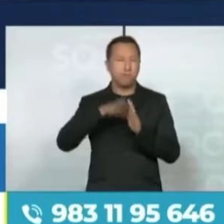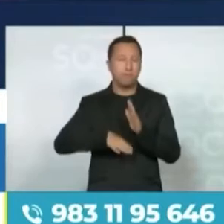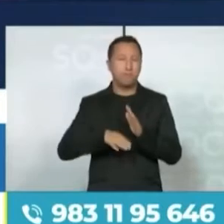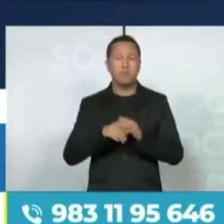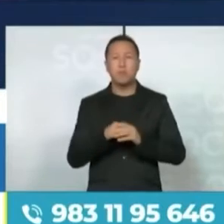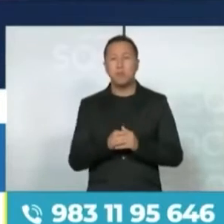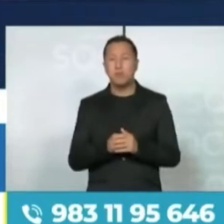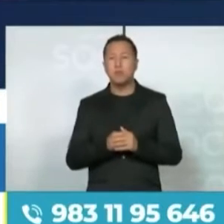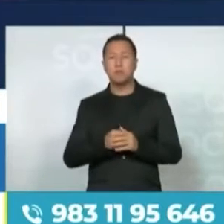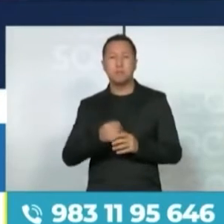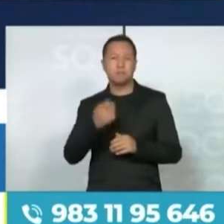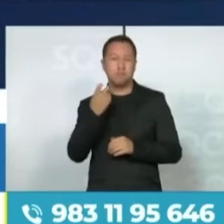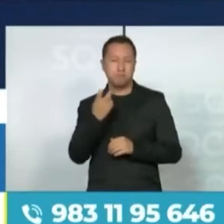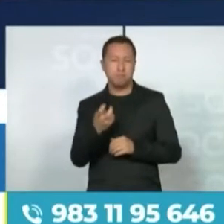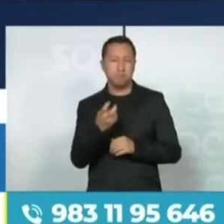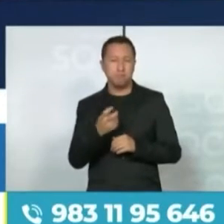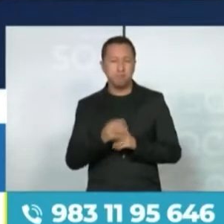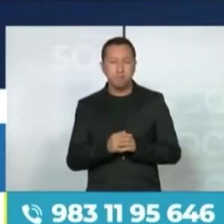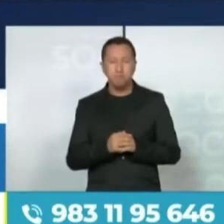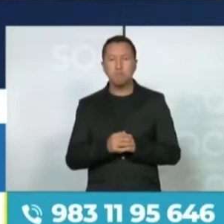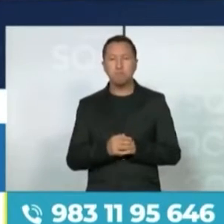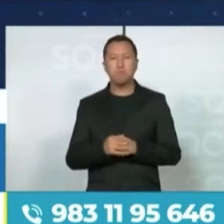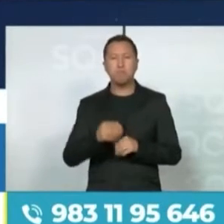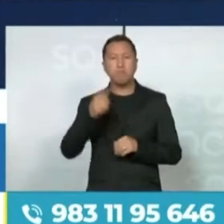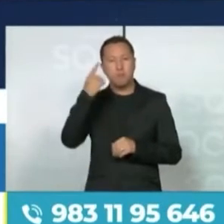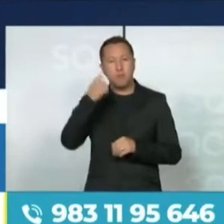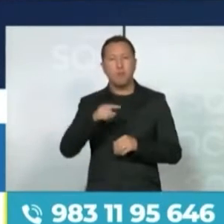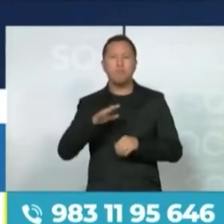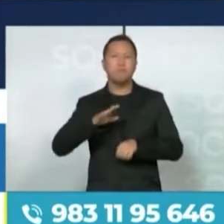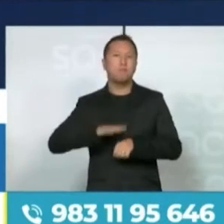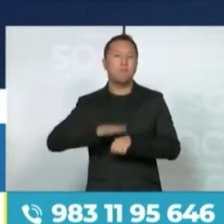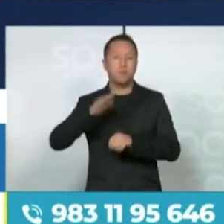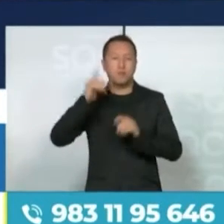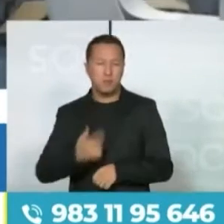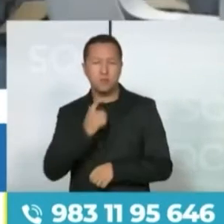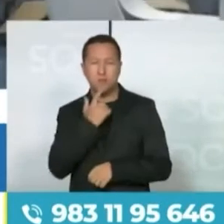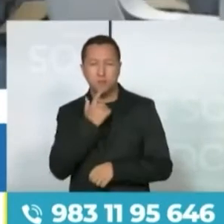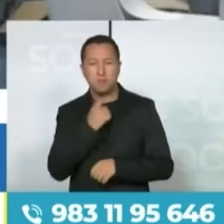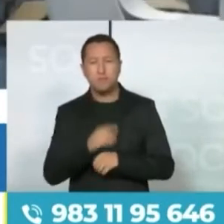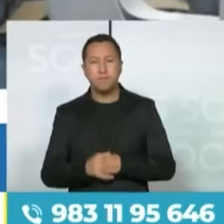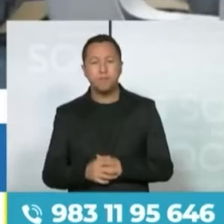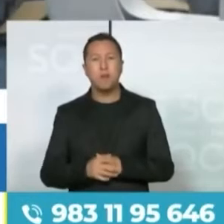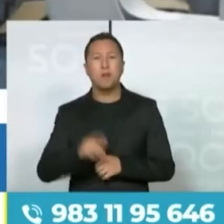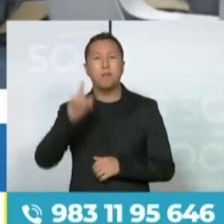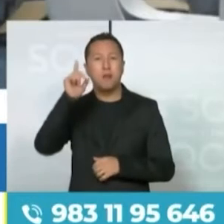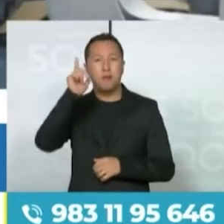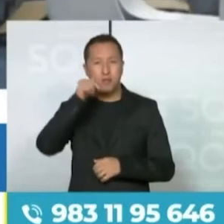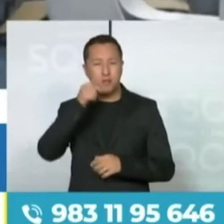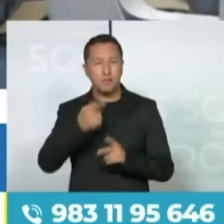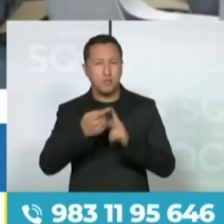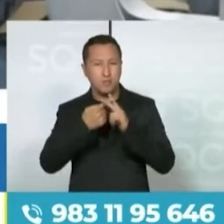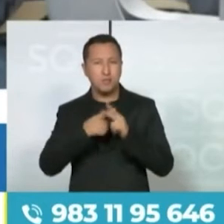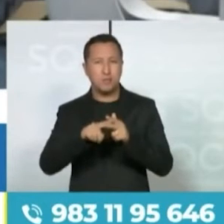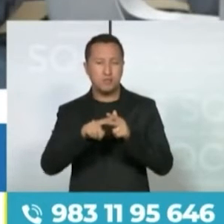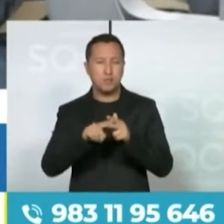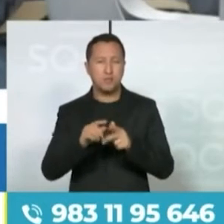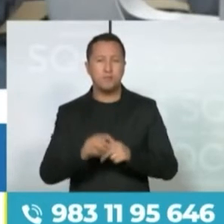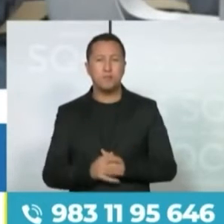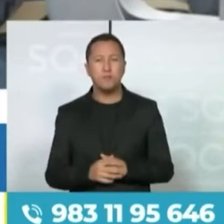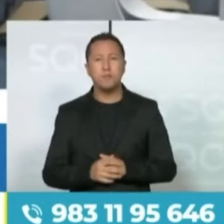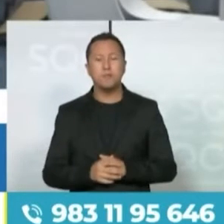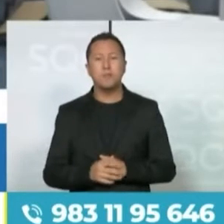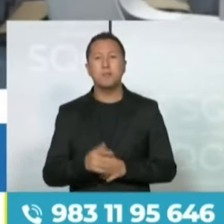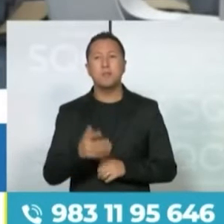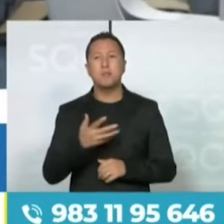un grupo importante de turistas, de visitantes a nuestros destinos. Y hay 3.200